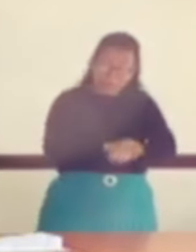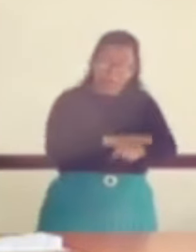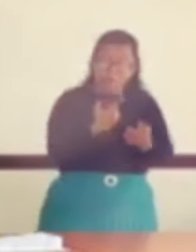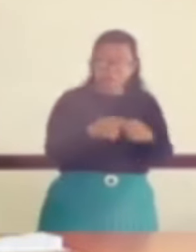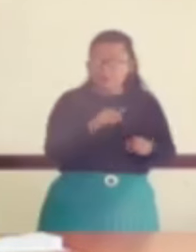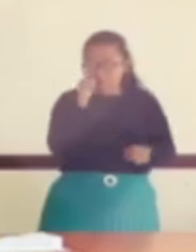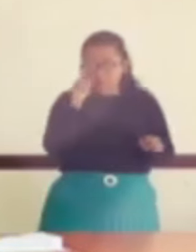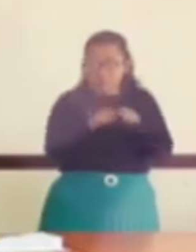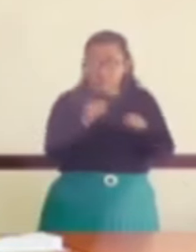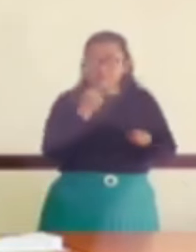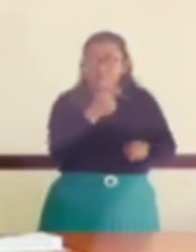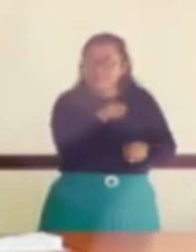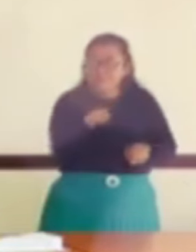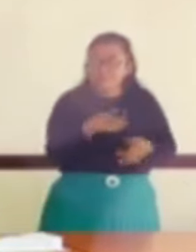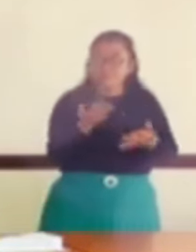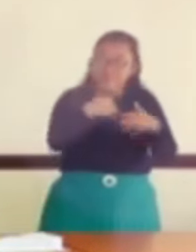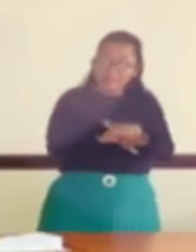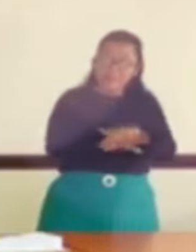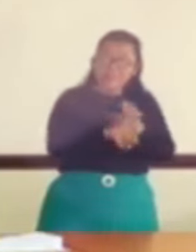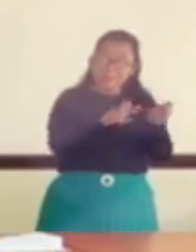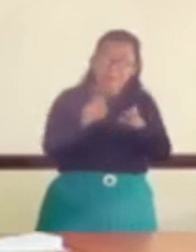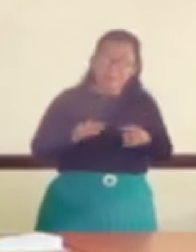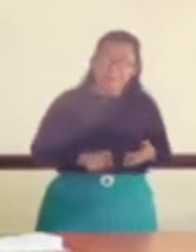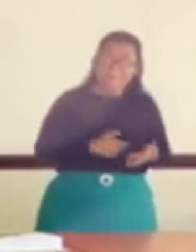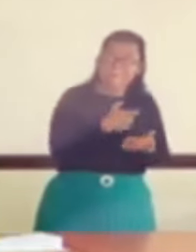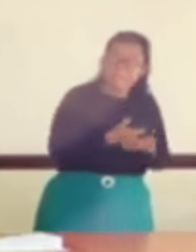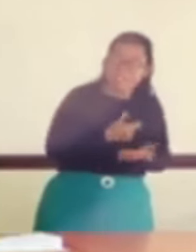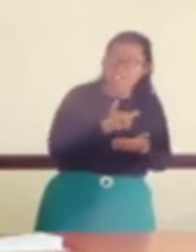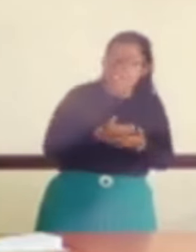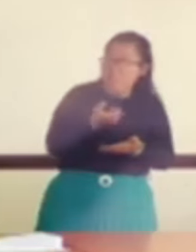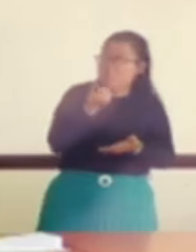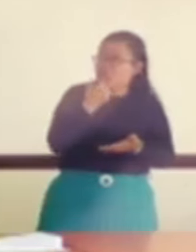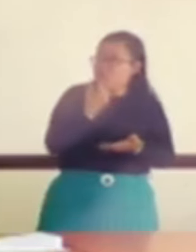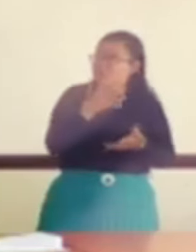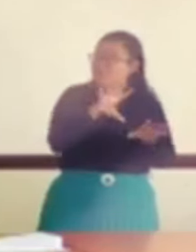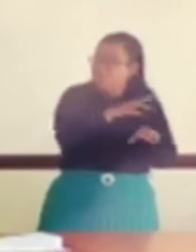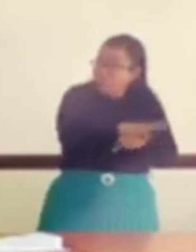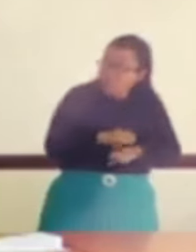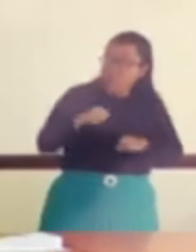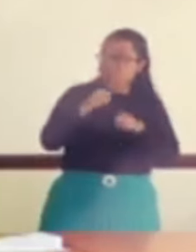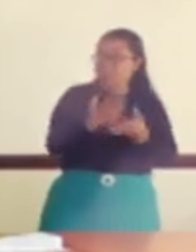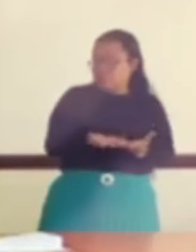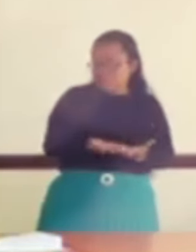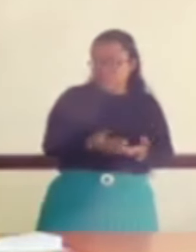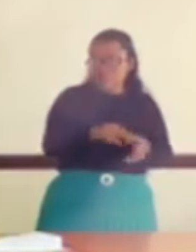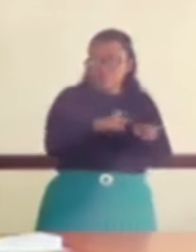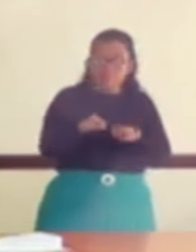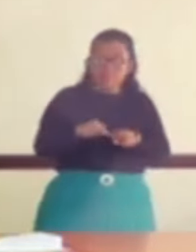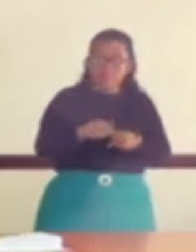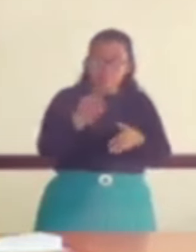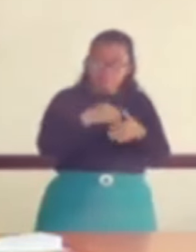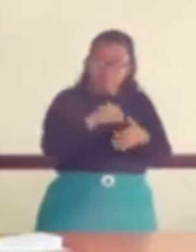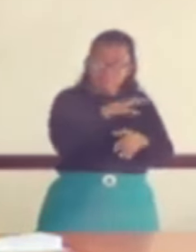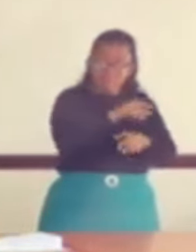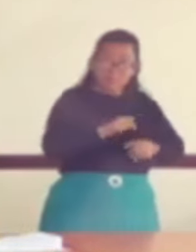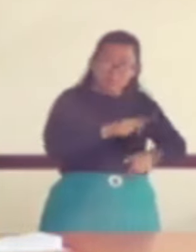atención que ustedes señalan que dentro de los compradores de este tipo de productos que eran extraídos o sustraídos, mejor dicho, del